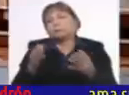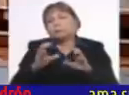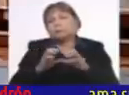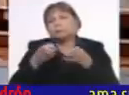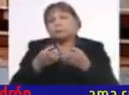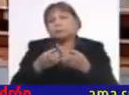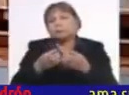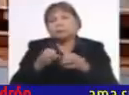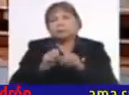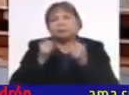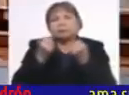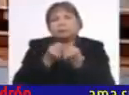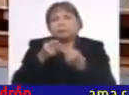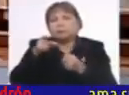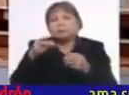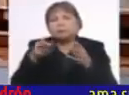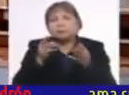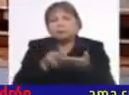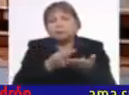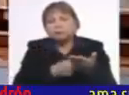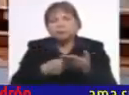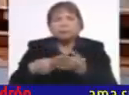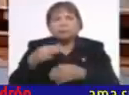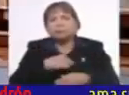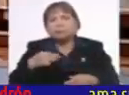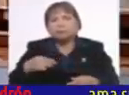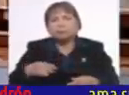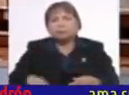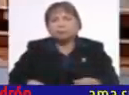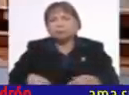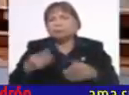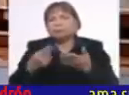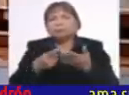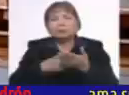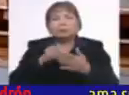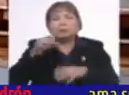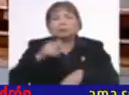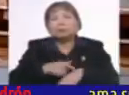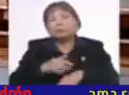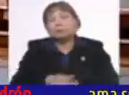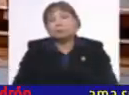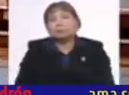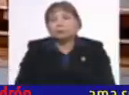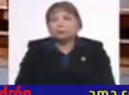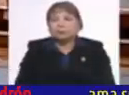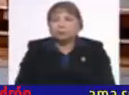consejos o cuantas sesiones de consejo en la que participó usted o cuántas han habido durante su etapa